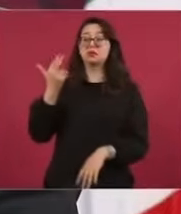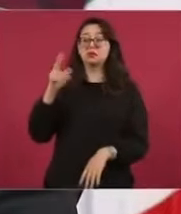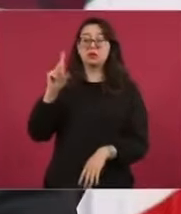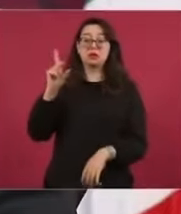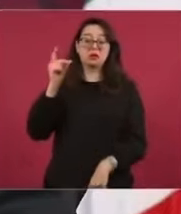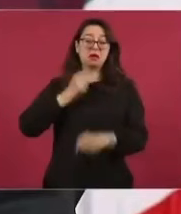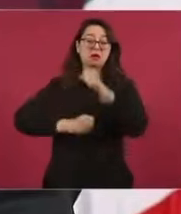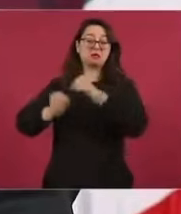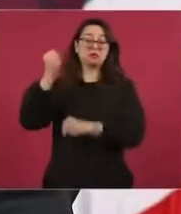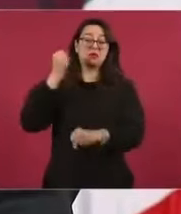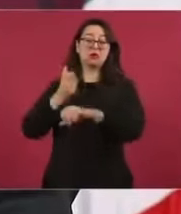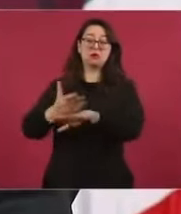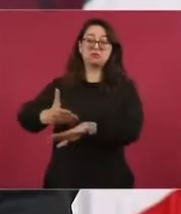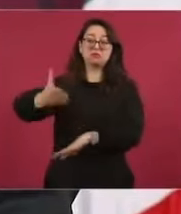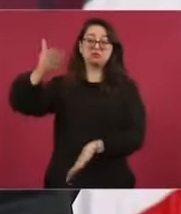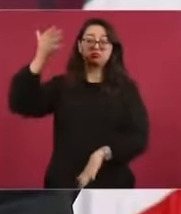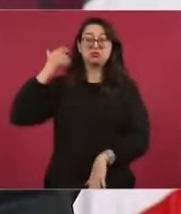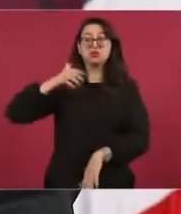Incorruptible.